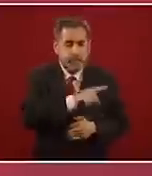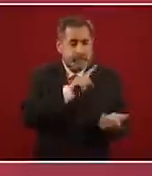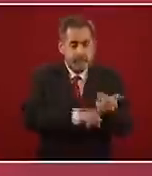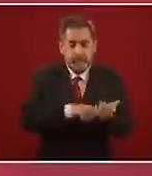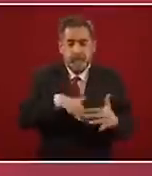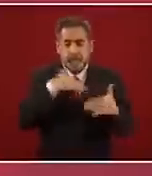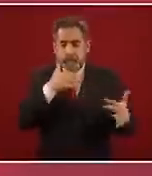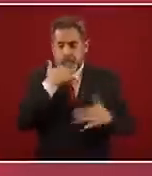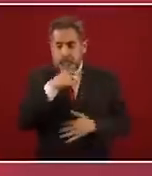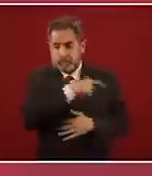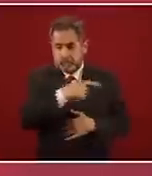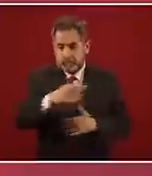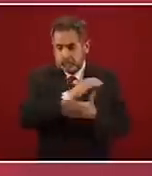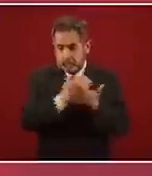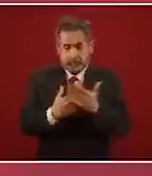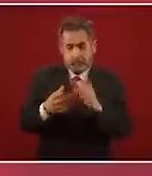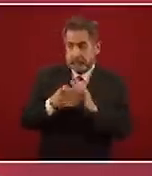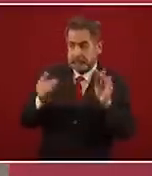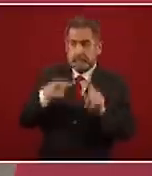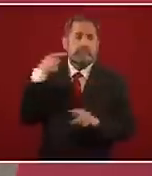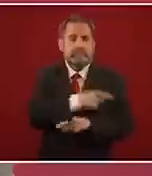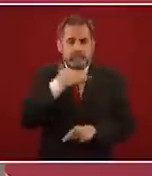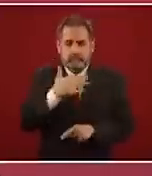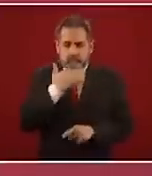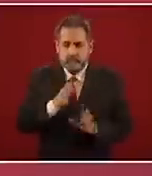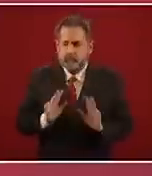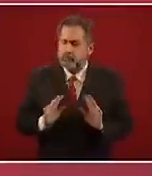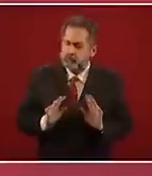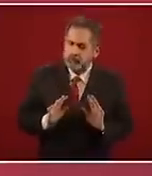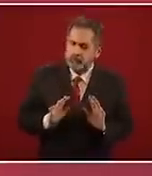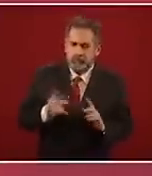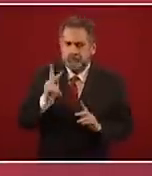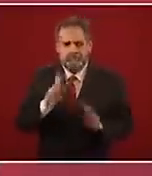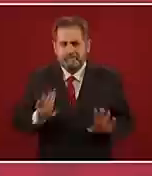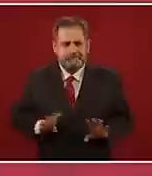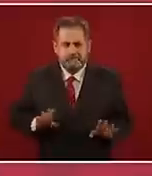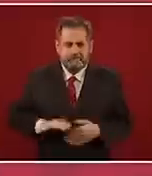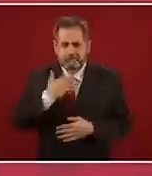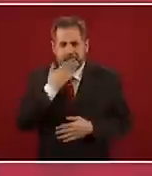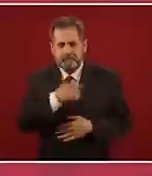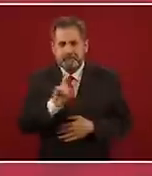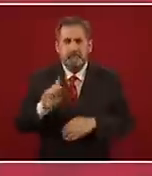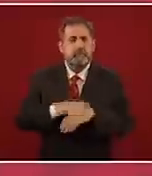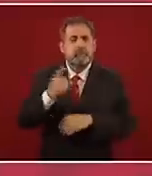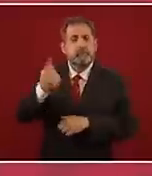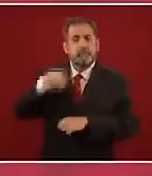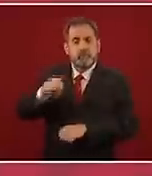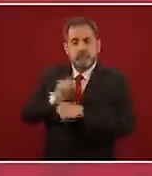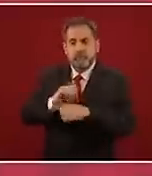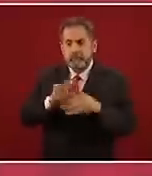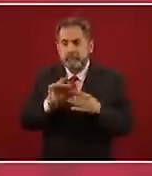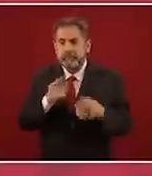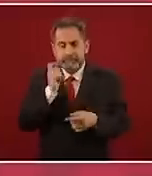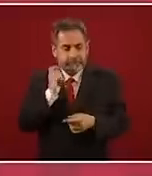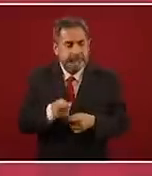corruptos el tener estos contratos, quiero dejarlo muy en claro, pero sí nos parece inconveniente, por lo que dije la semana pasada, esto es